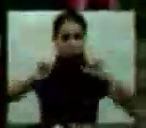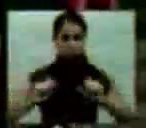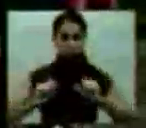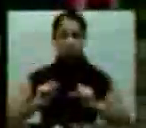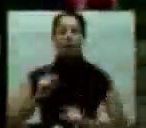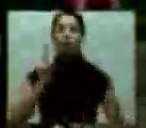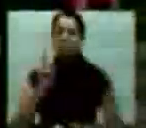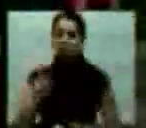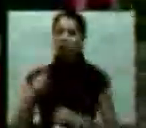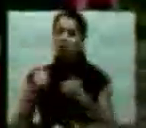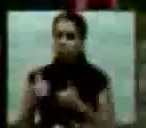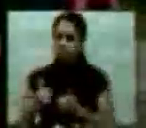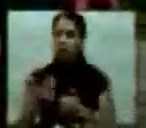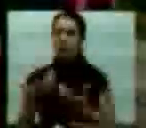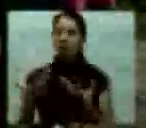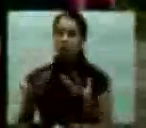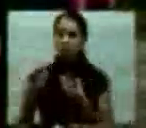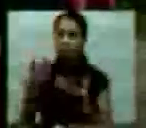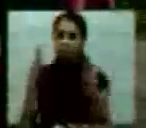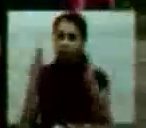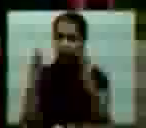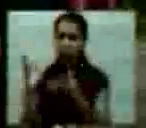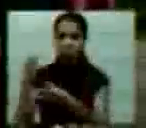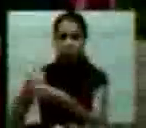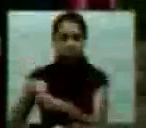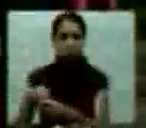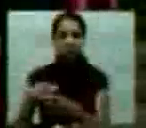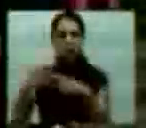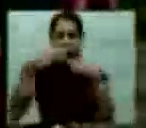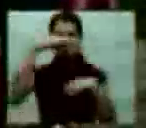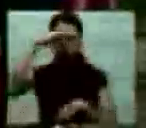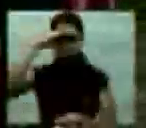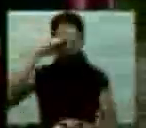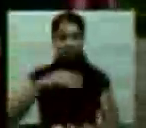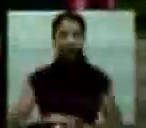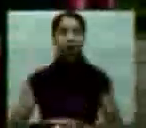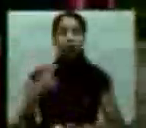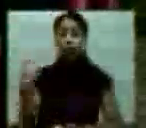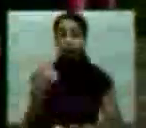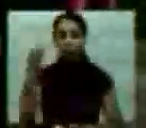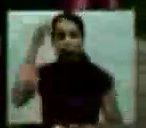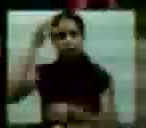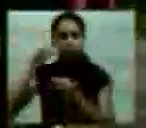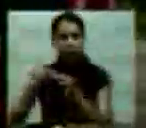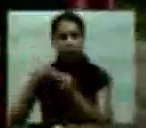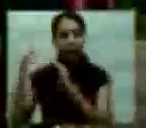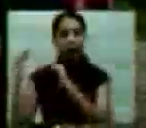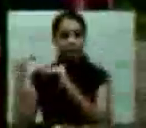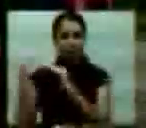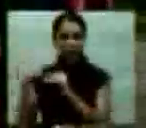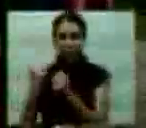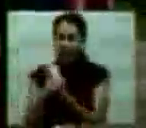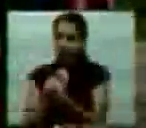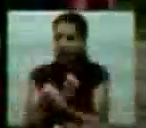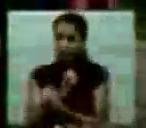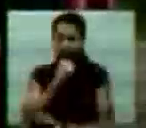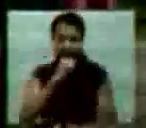está en las mejores manos. Con fe, con esperanza y con el amor de